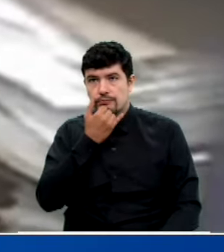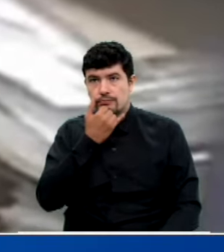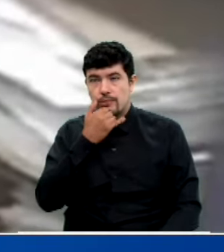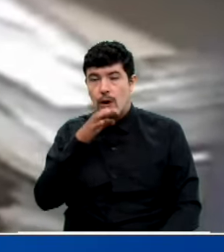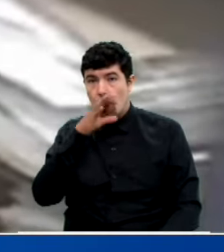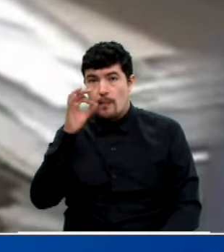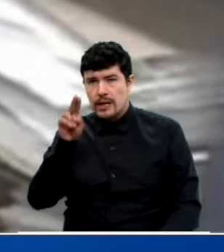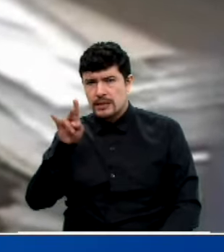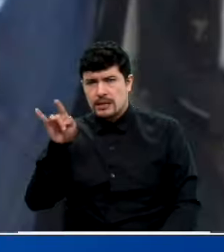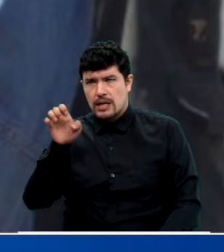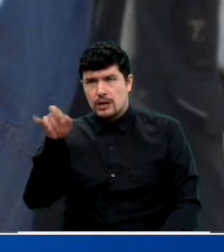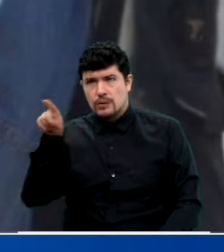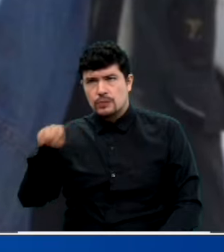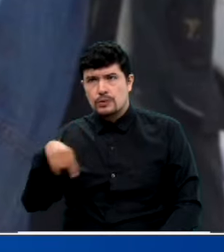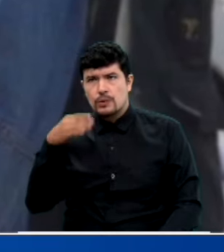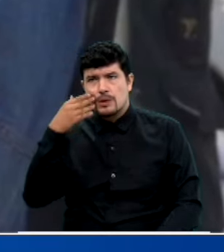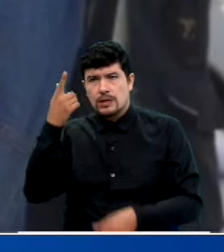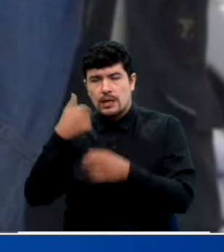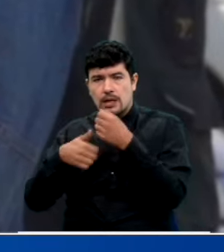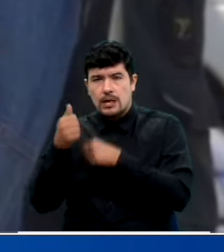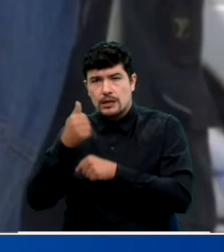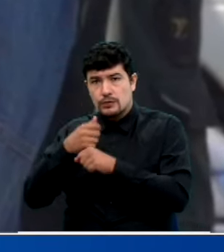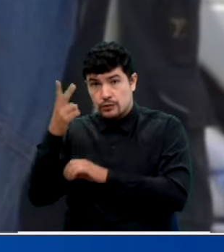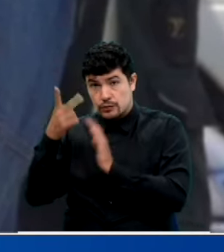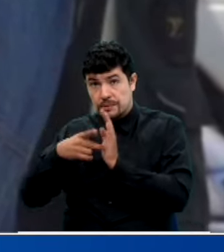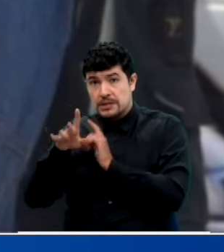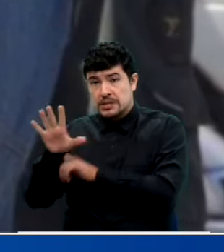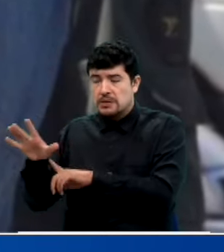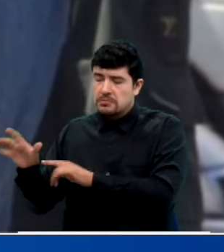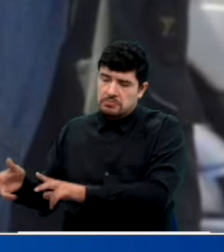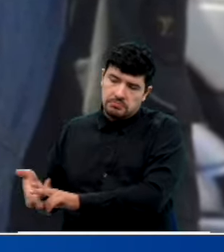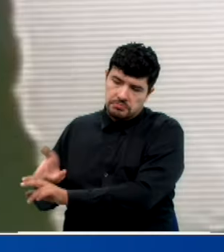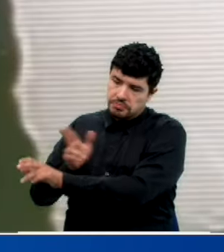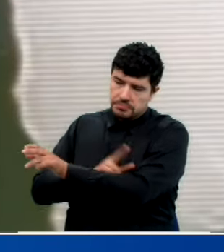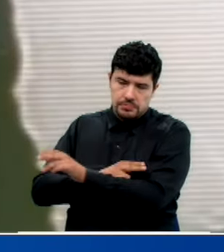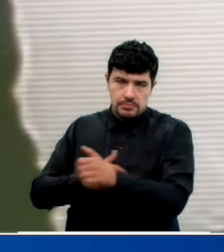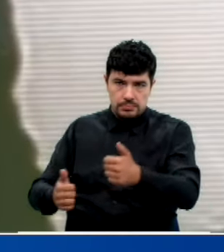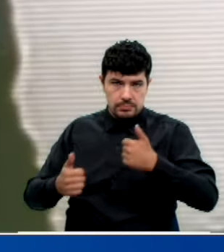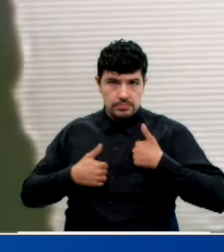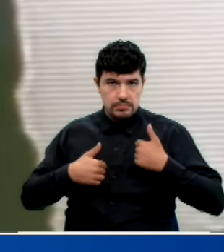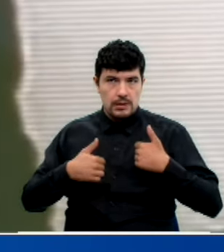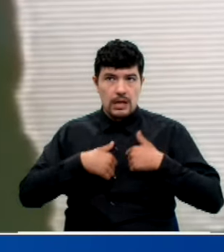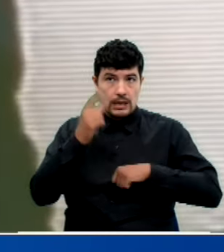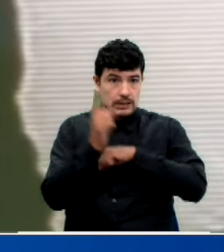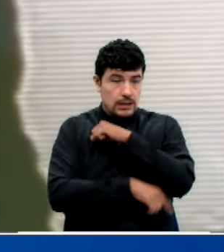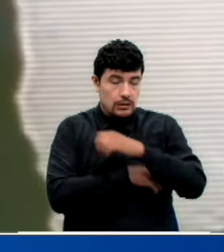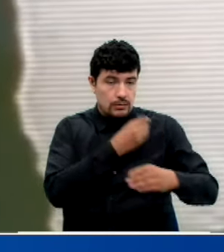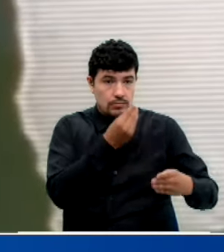ejército en 2005, capturado en 2008 y condenado a 15 años de prisión por tortura,